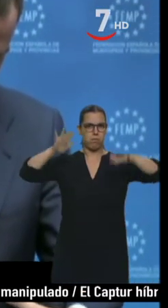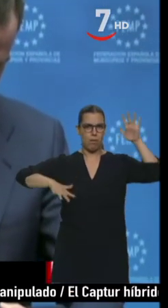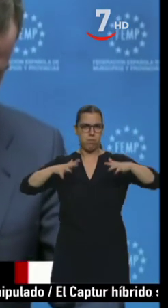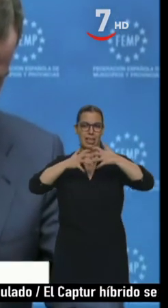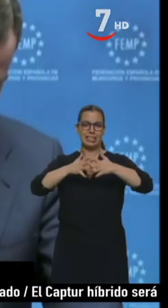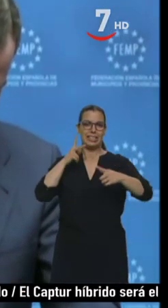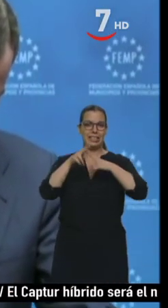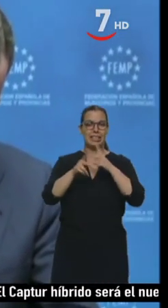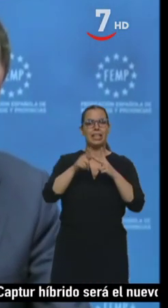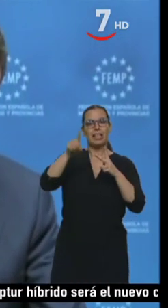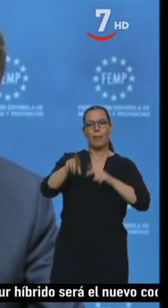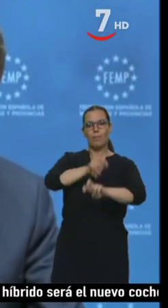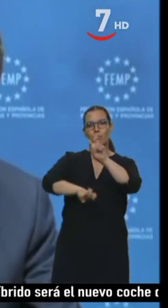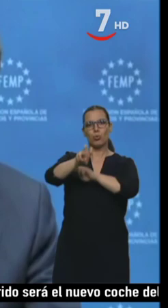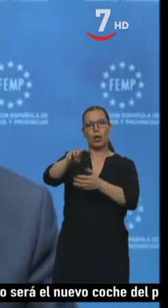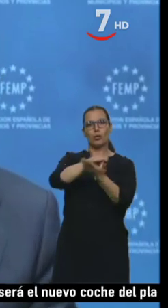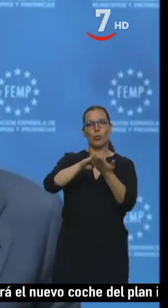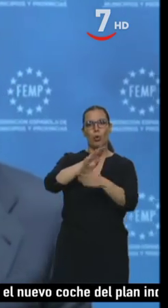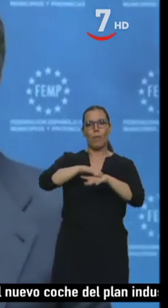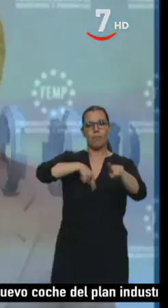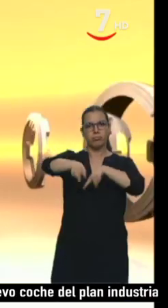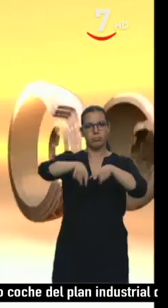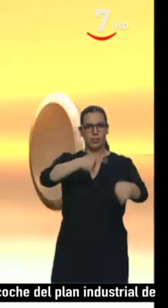búsqueda de soluciones para la movilidad.